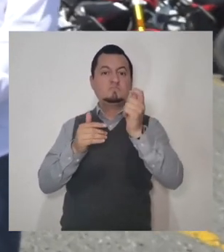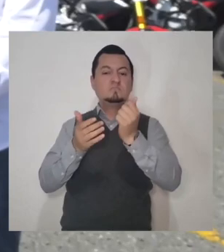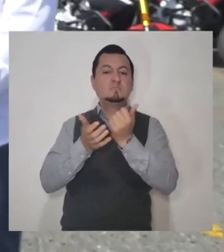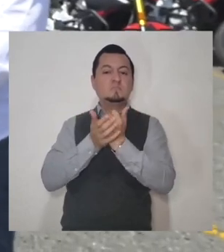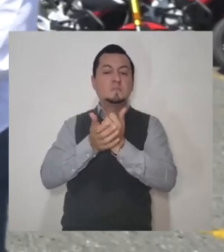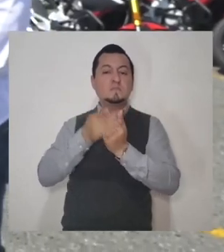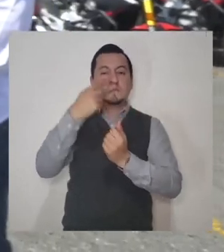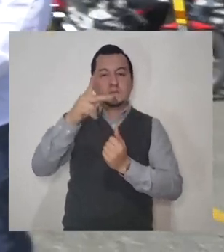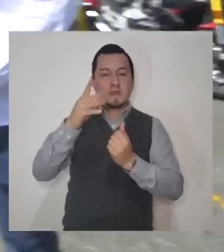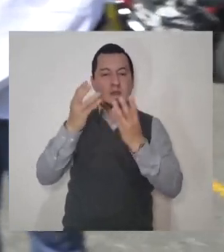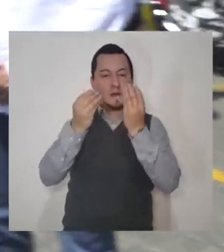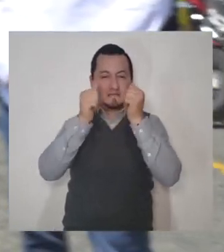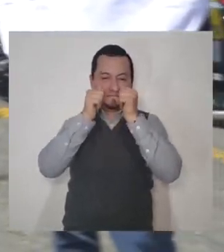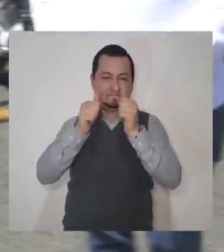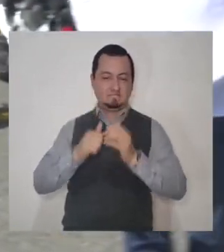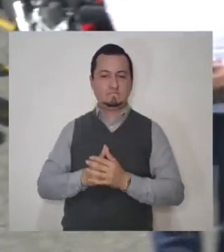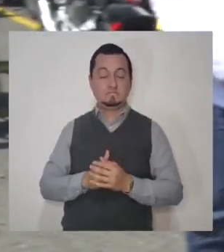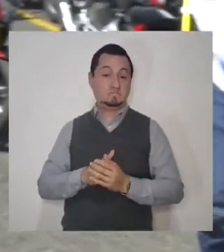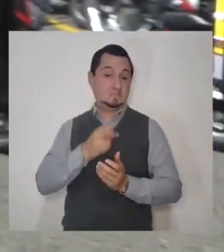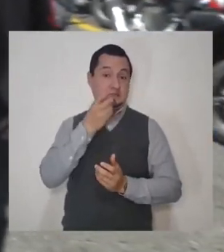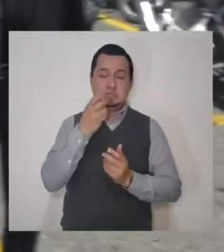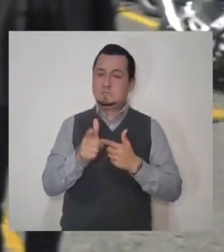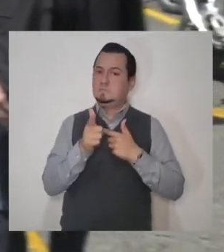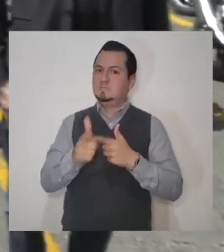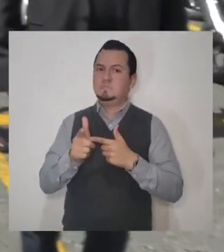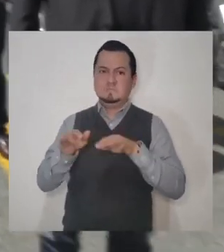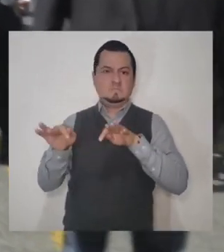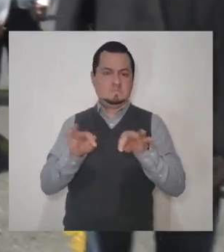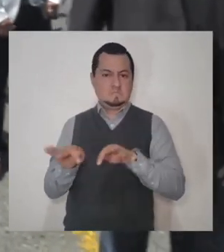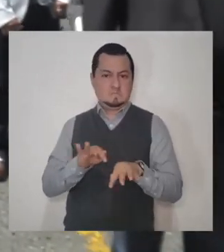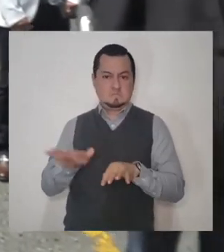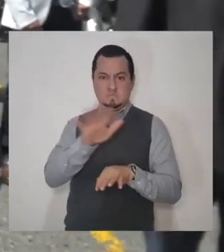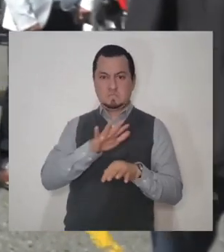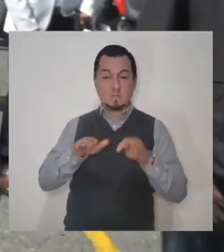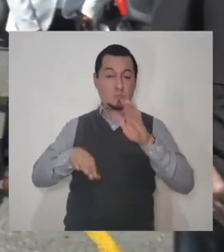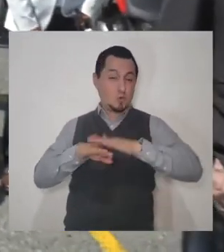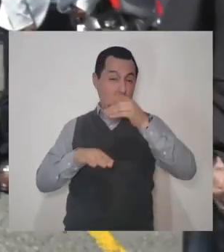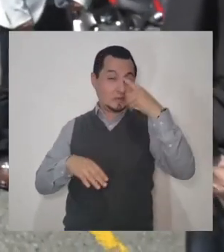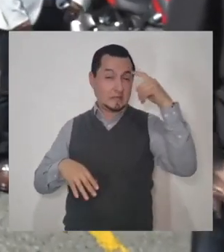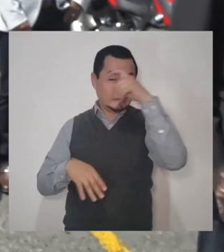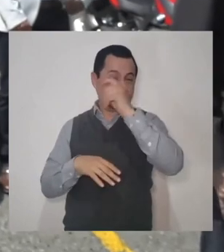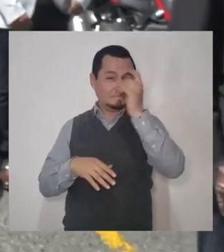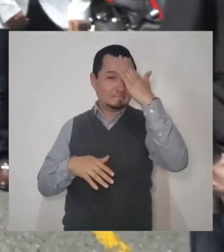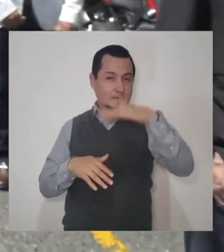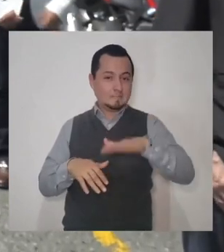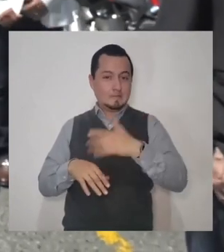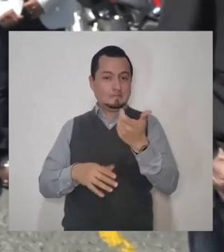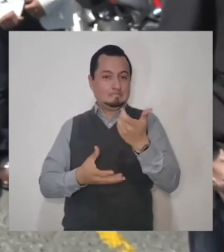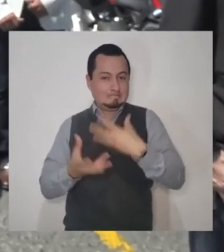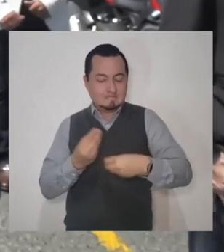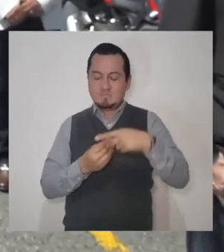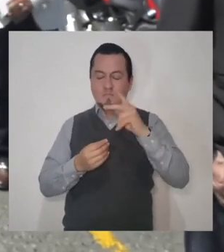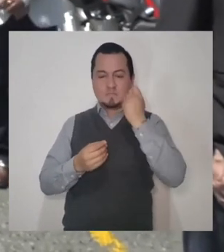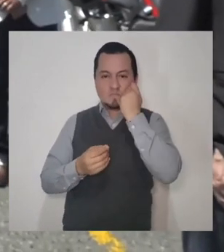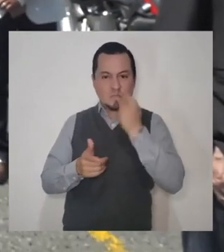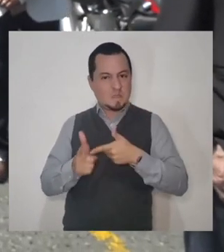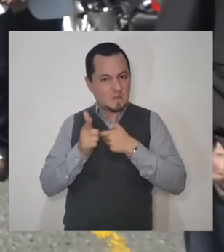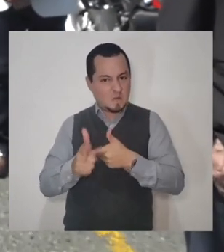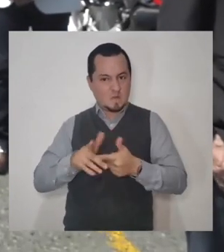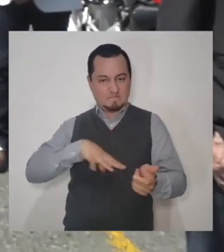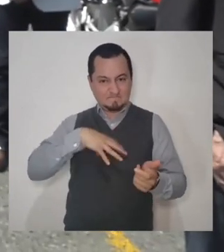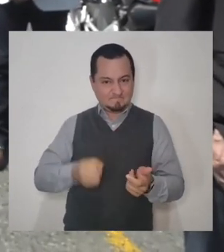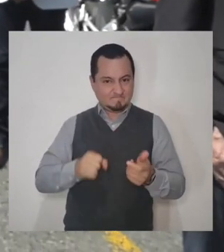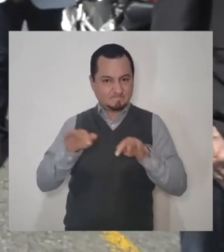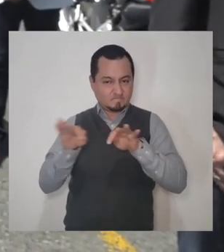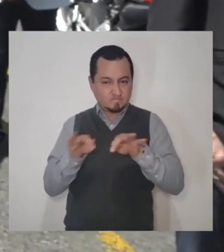el recurso del FASO. Pues seguimos trabajando en una lucha compleja, pero sin duda de las más relevantes en nuestro